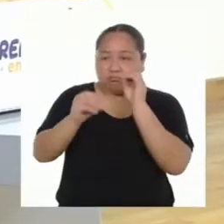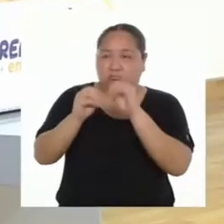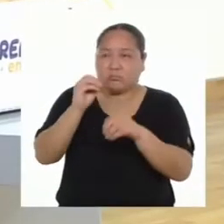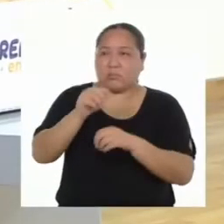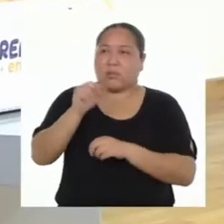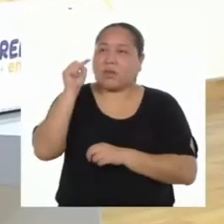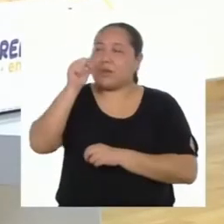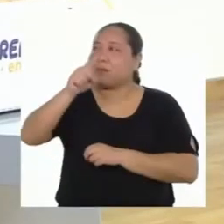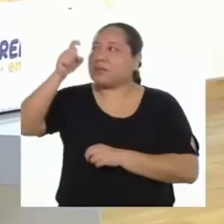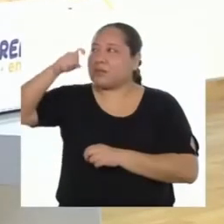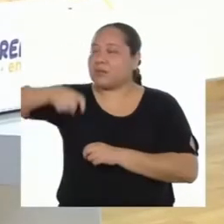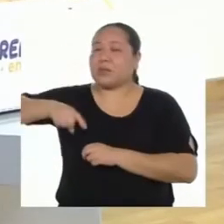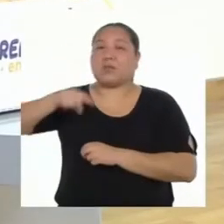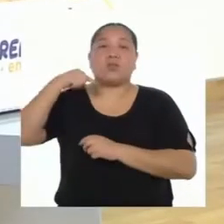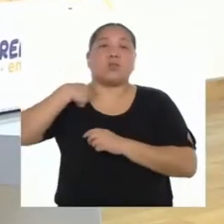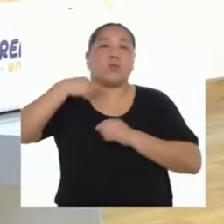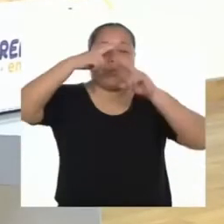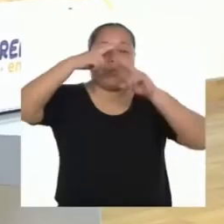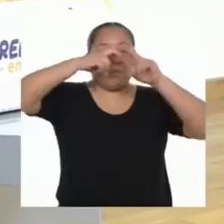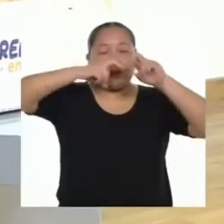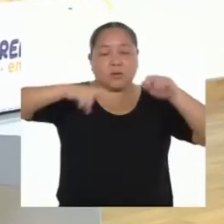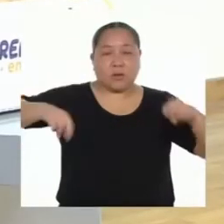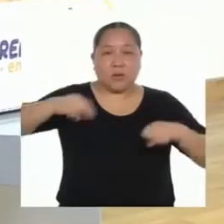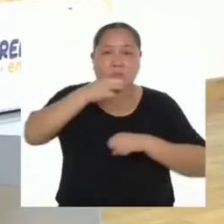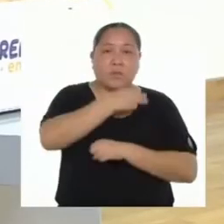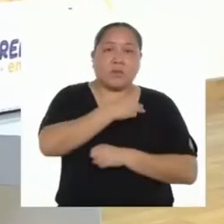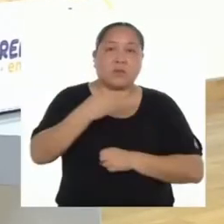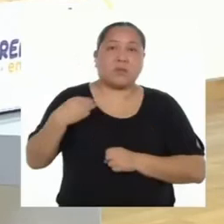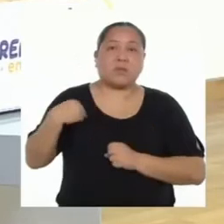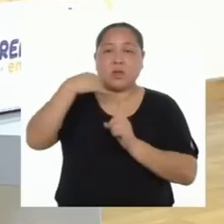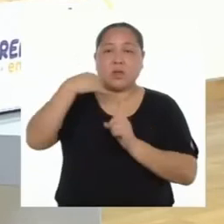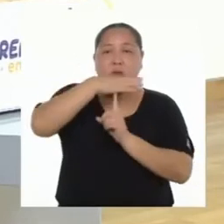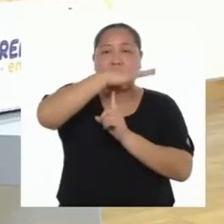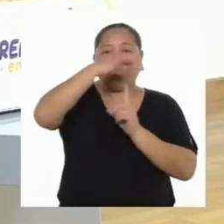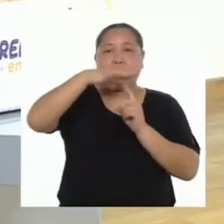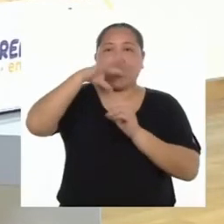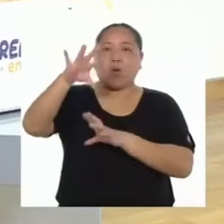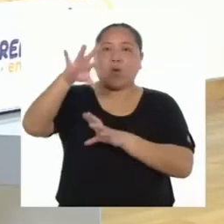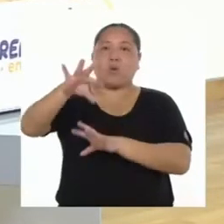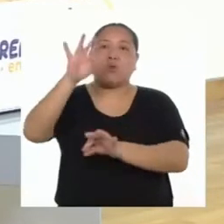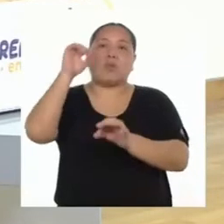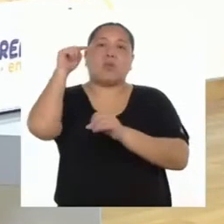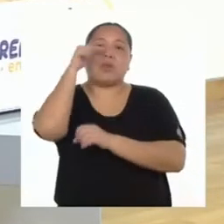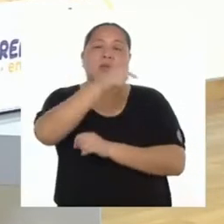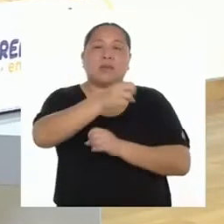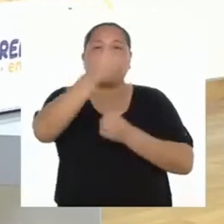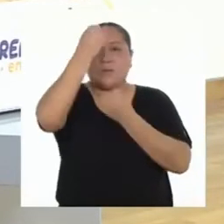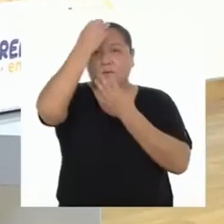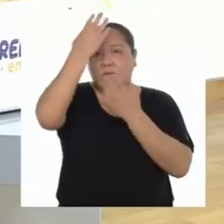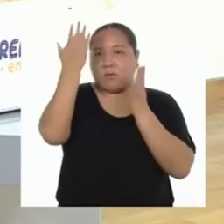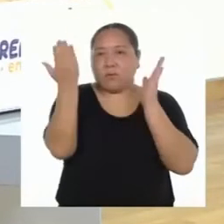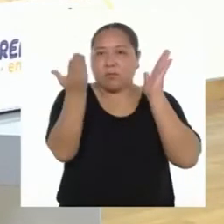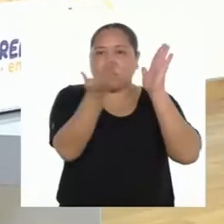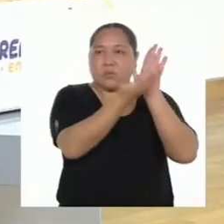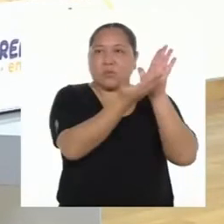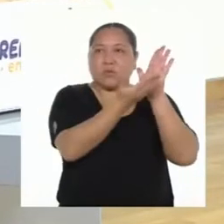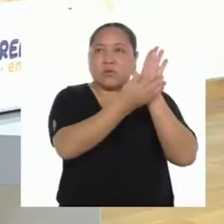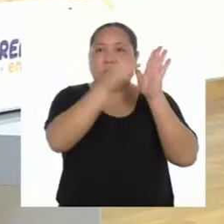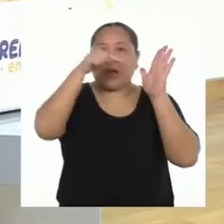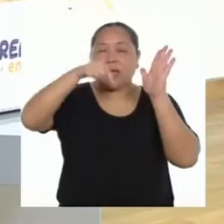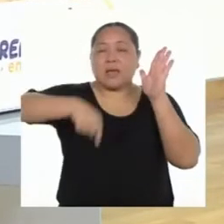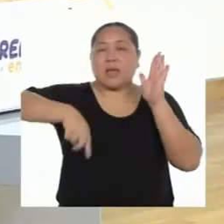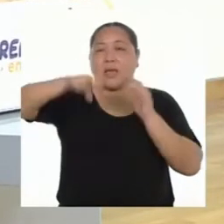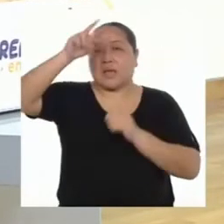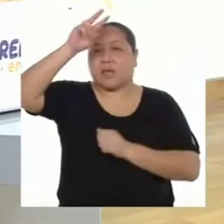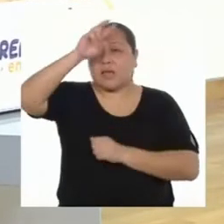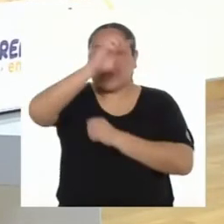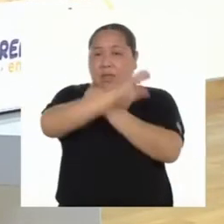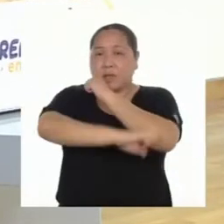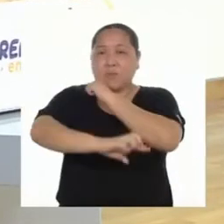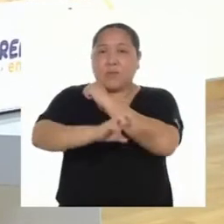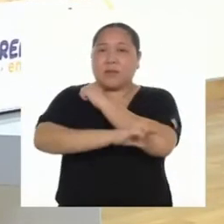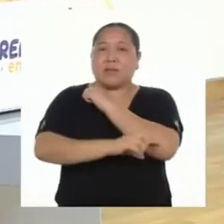necesario. Estuve investigando en la página del Ministerio del Ambiente y encontré esta información. En nuestro país